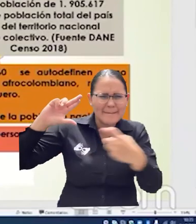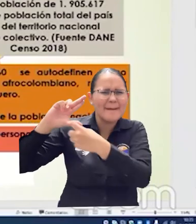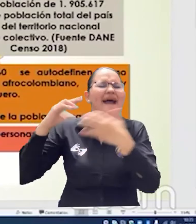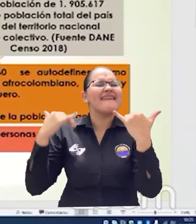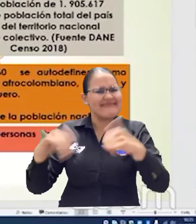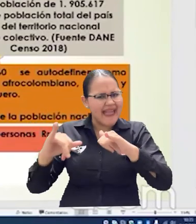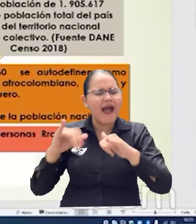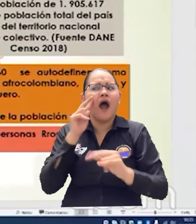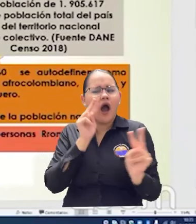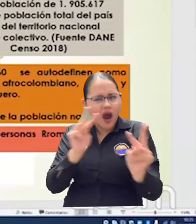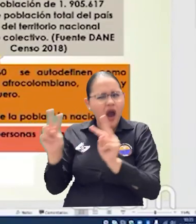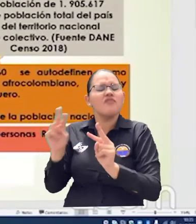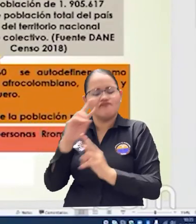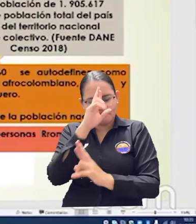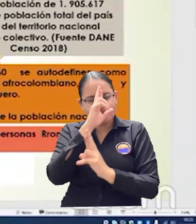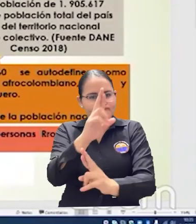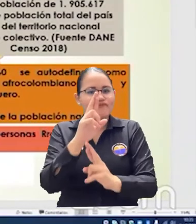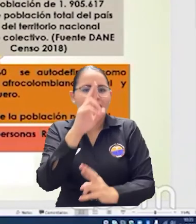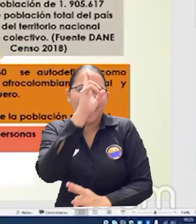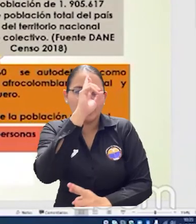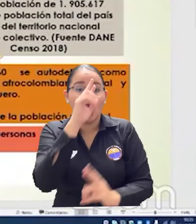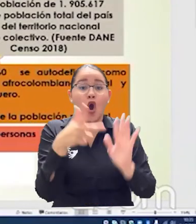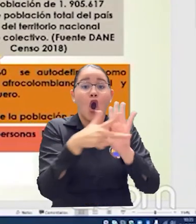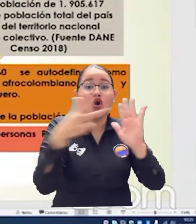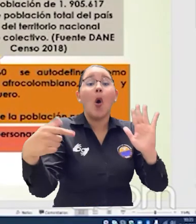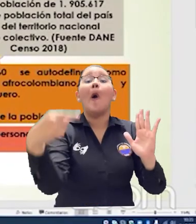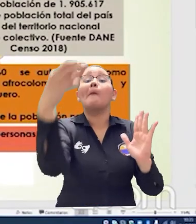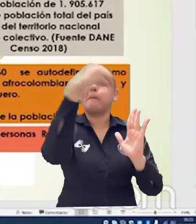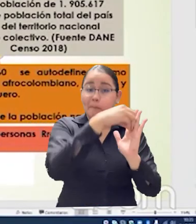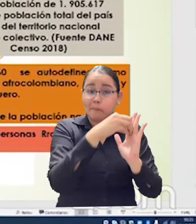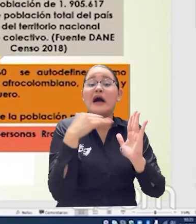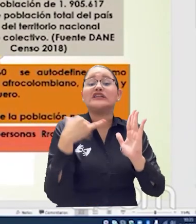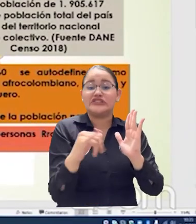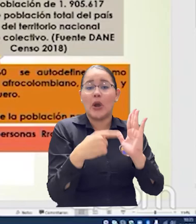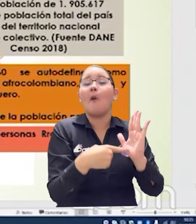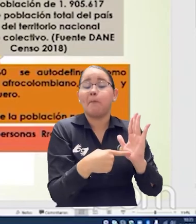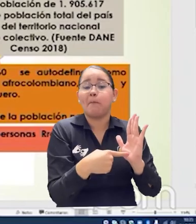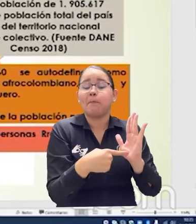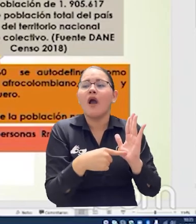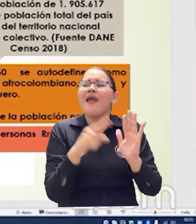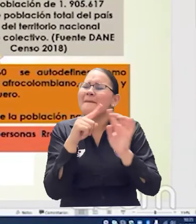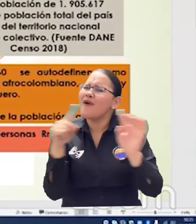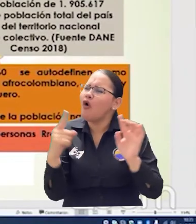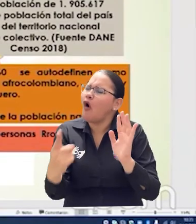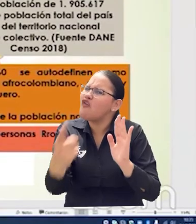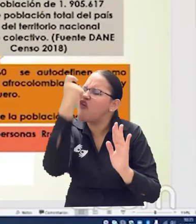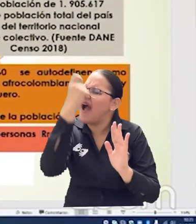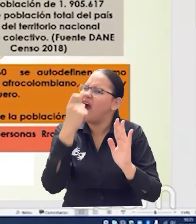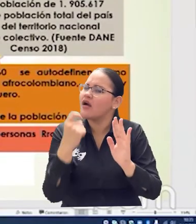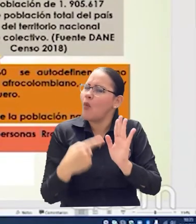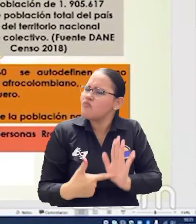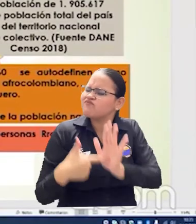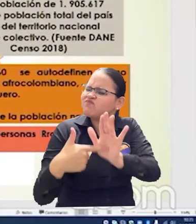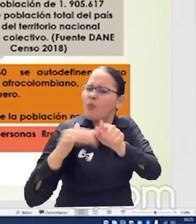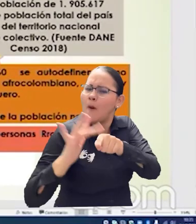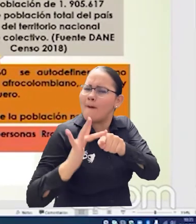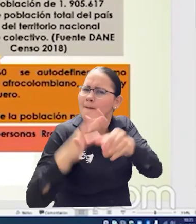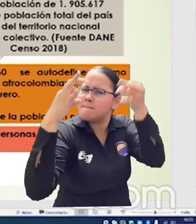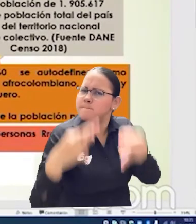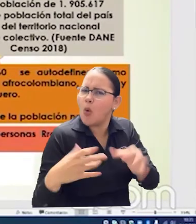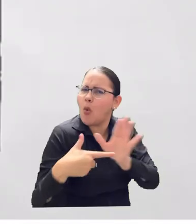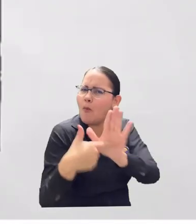ha reconocido en diferentes constituciones, pero que efectivamente se tienen que evidenciar en la